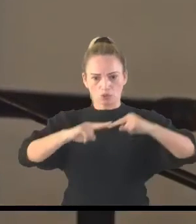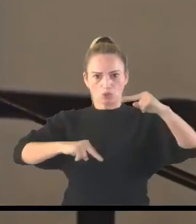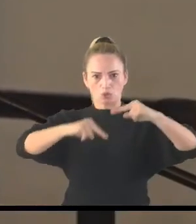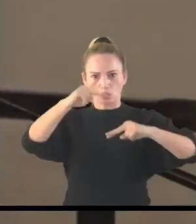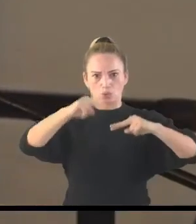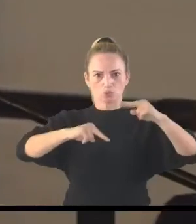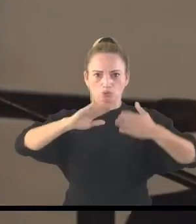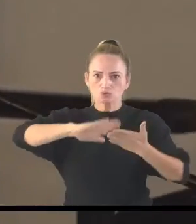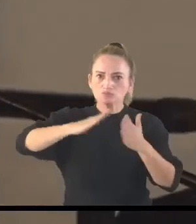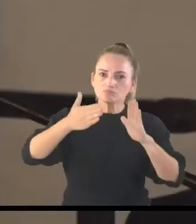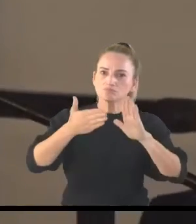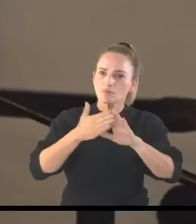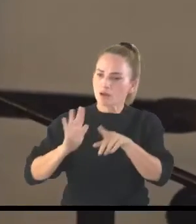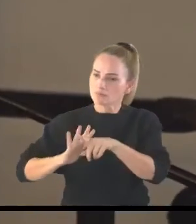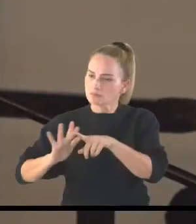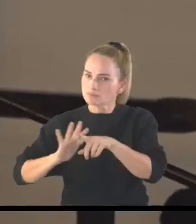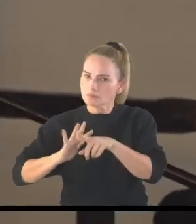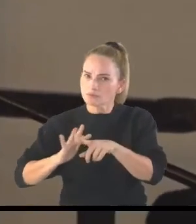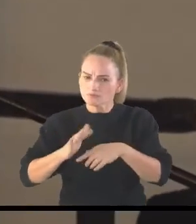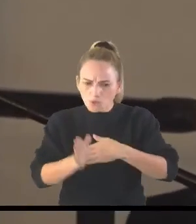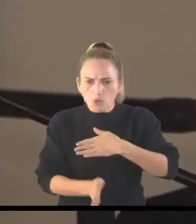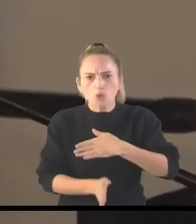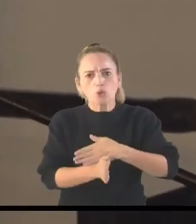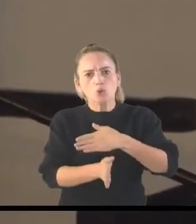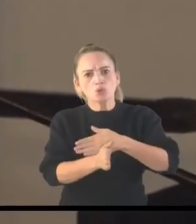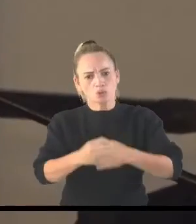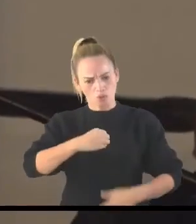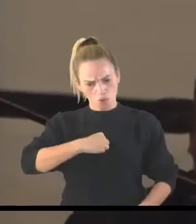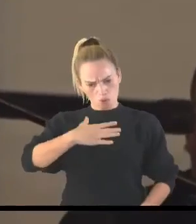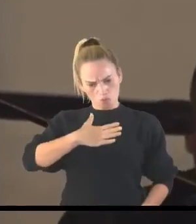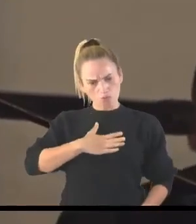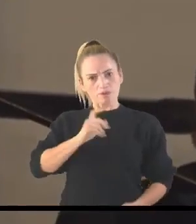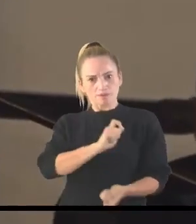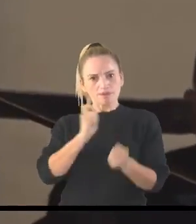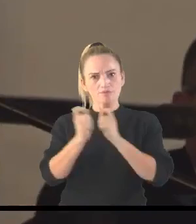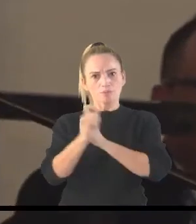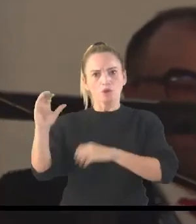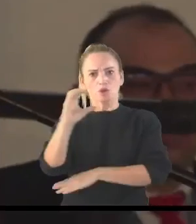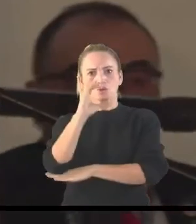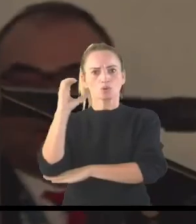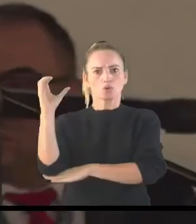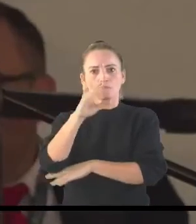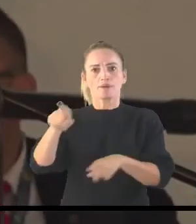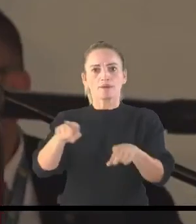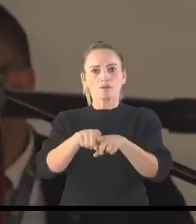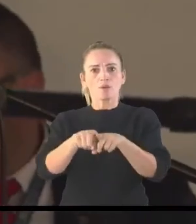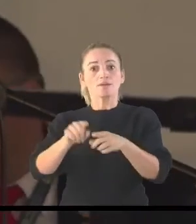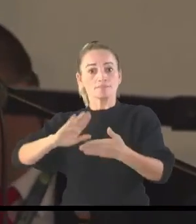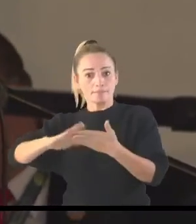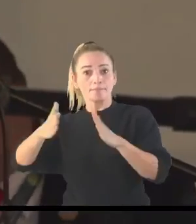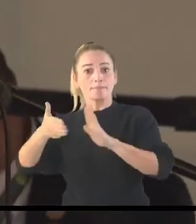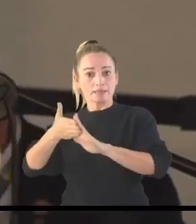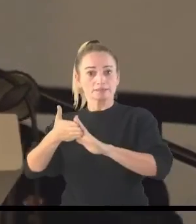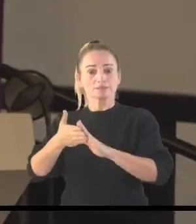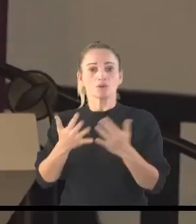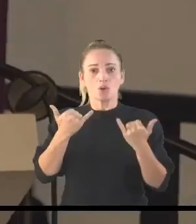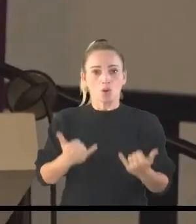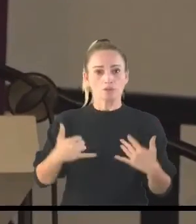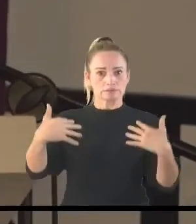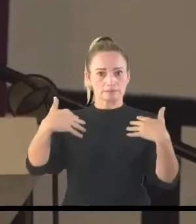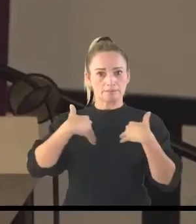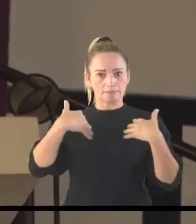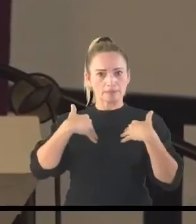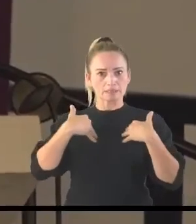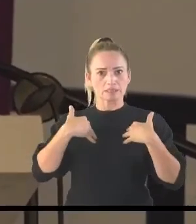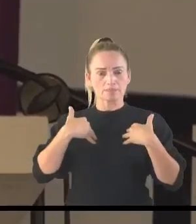las víctimas le siguen dando segundas oportunidades a Colombia y también a la paz. Hoy las